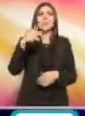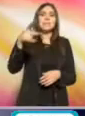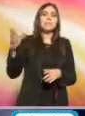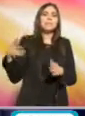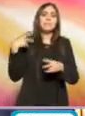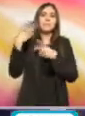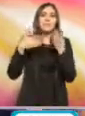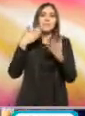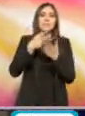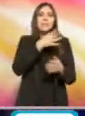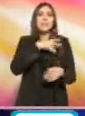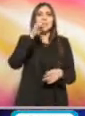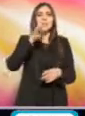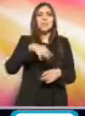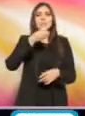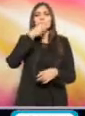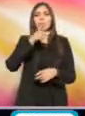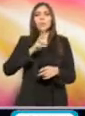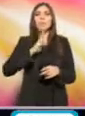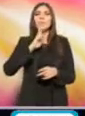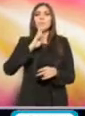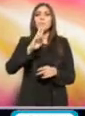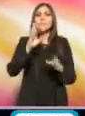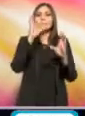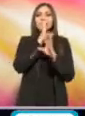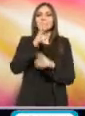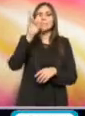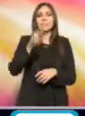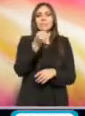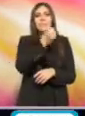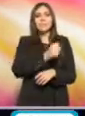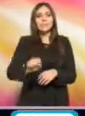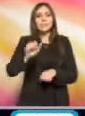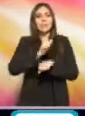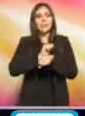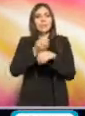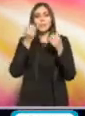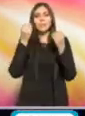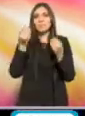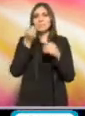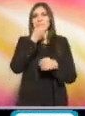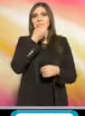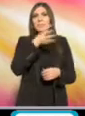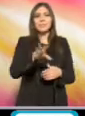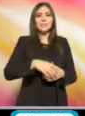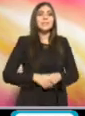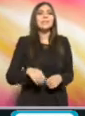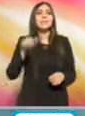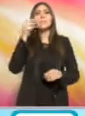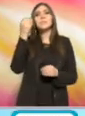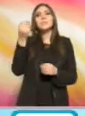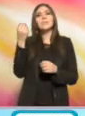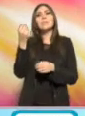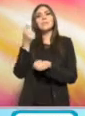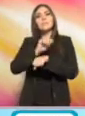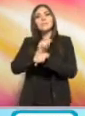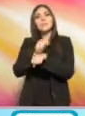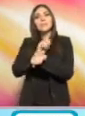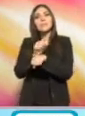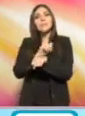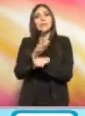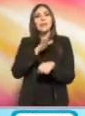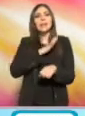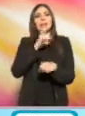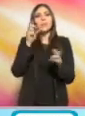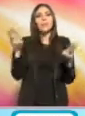Oye, Está grandes los voces, miércoles. ¿no? Hay Claro. varios actores que se dedican a la comedia musical. Están todos los grandes de la comedia musical